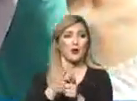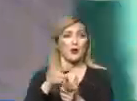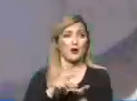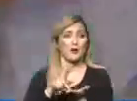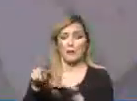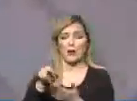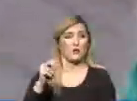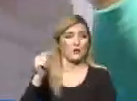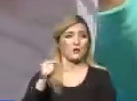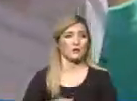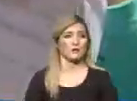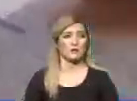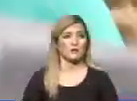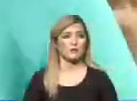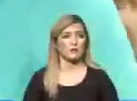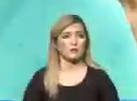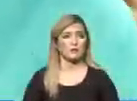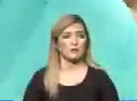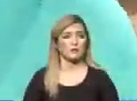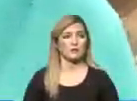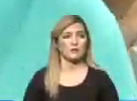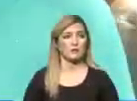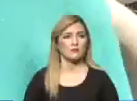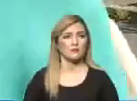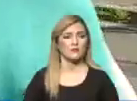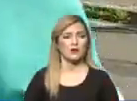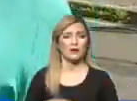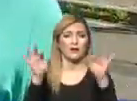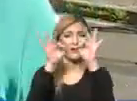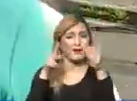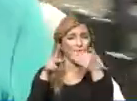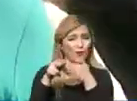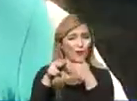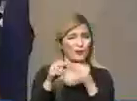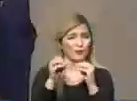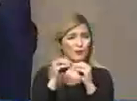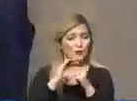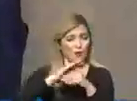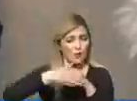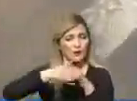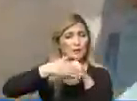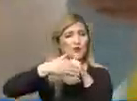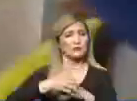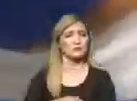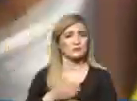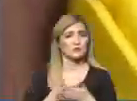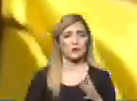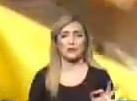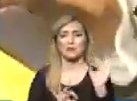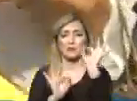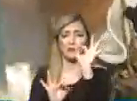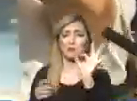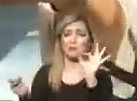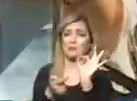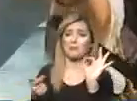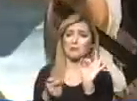pueda. Esto dice pago inmediato. Dicen que no nos van a cortar la luz, pero esto sigue acumulándose, señorita. Con documentos en manos, algunos